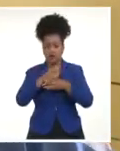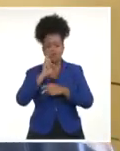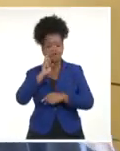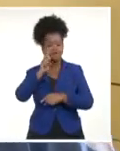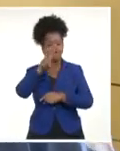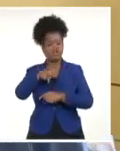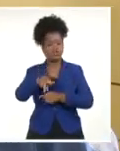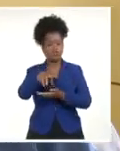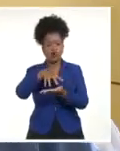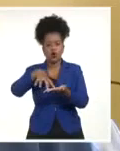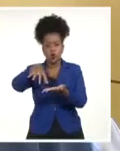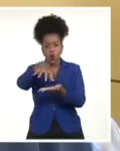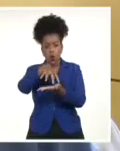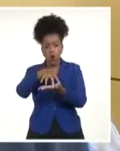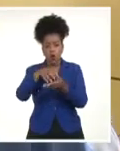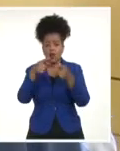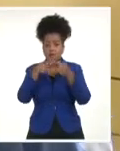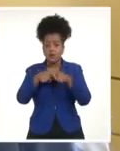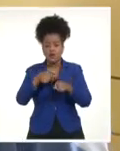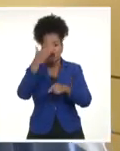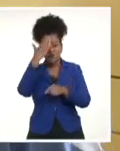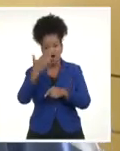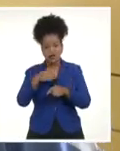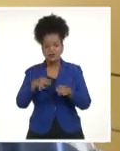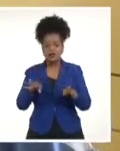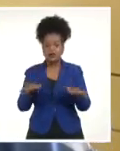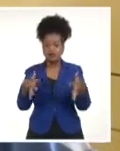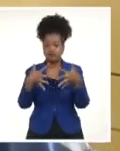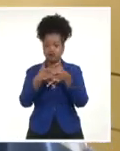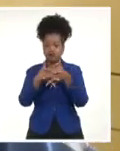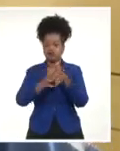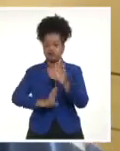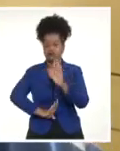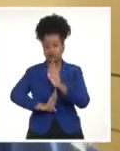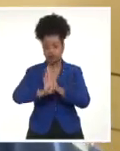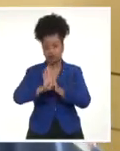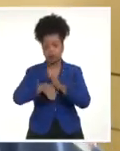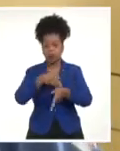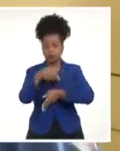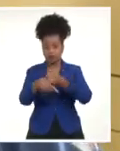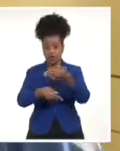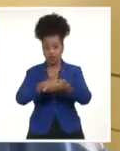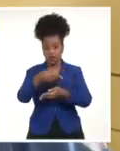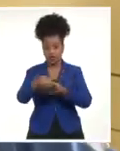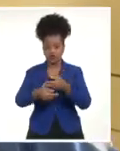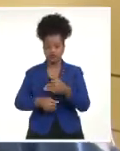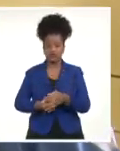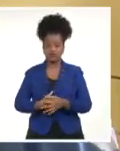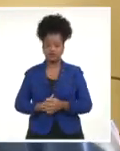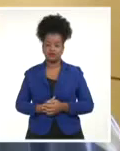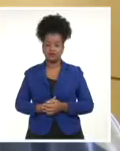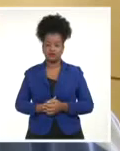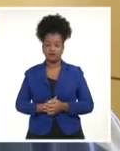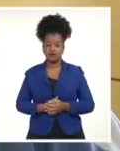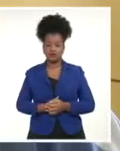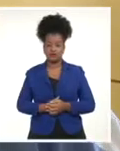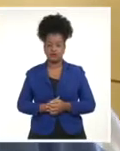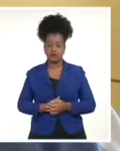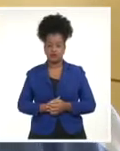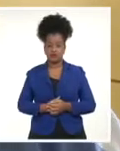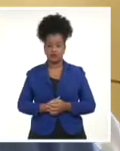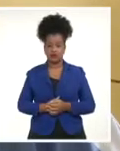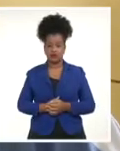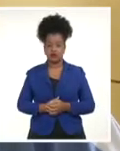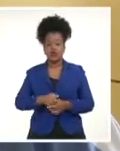territorio, no es posible desarrollar este proceso. A partir de la selección y a partir de